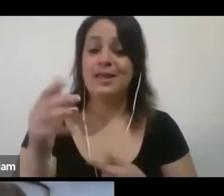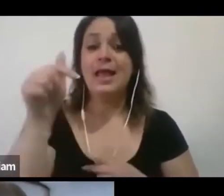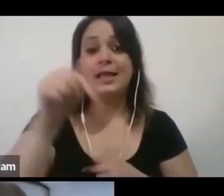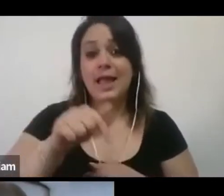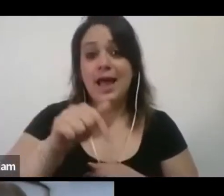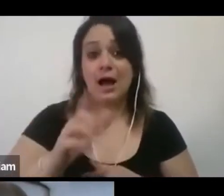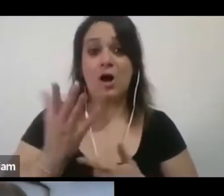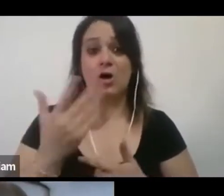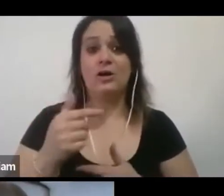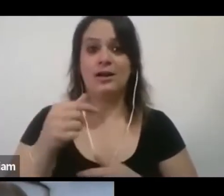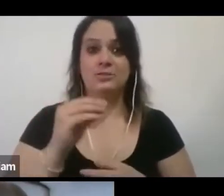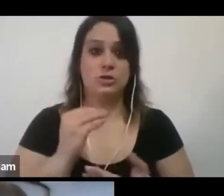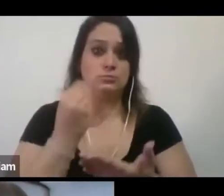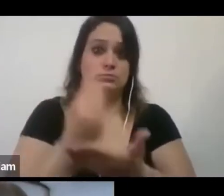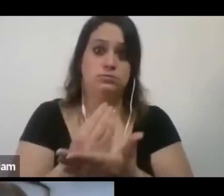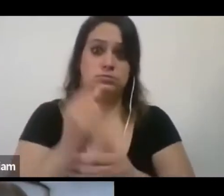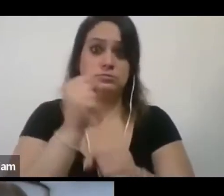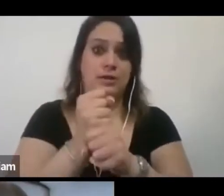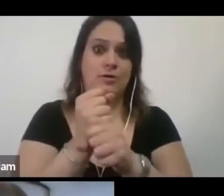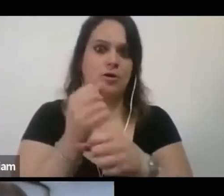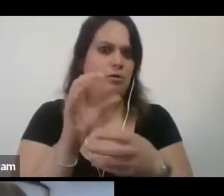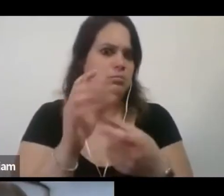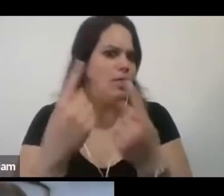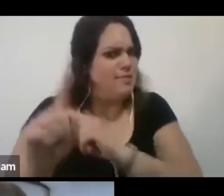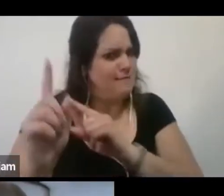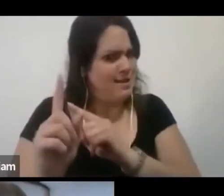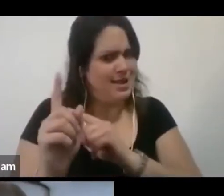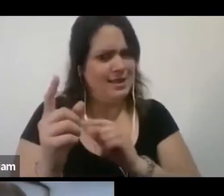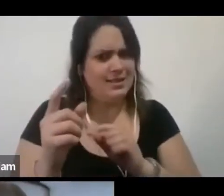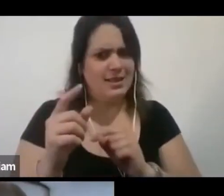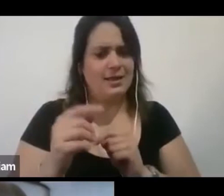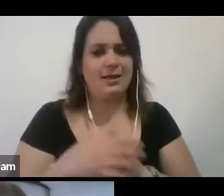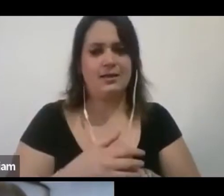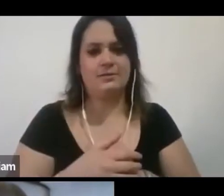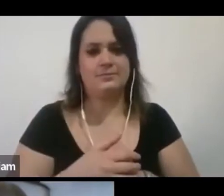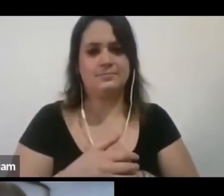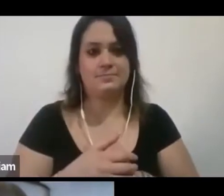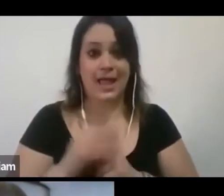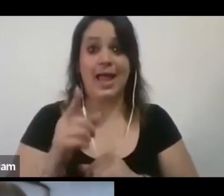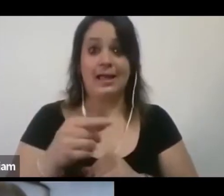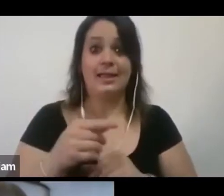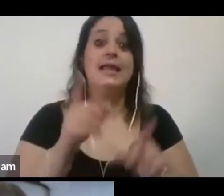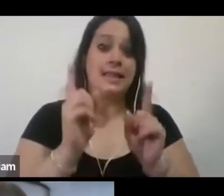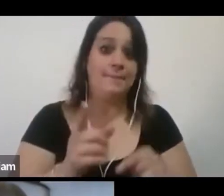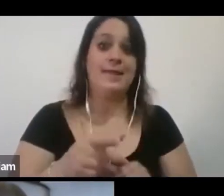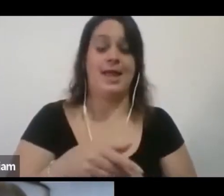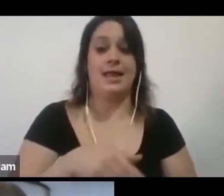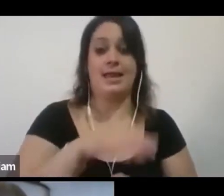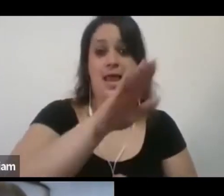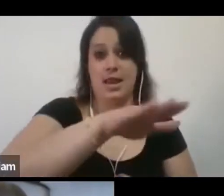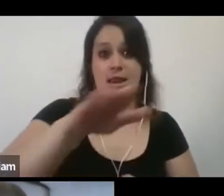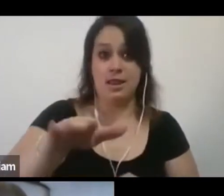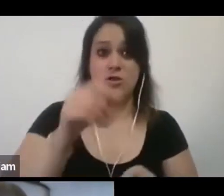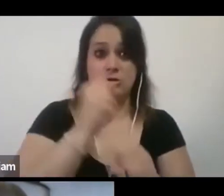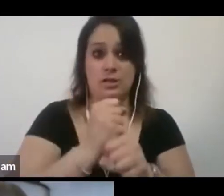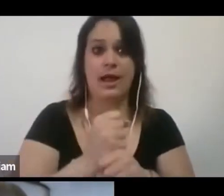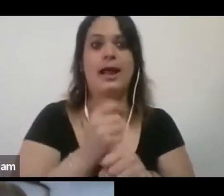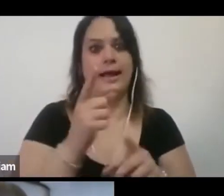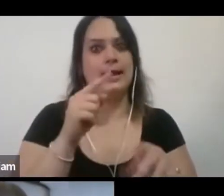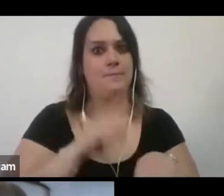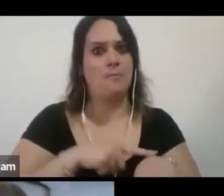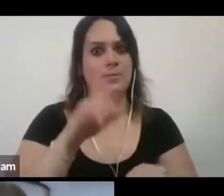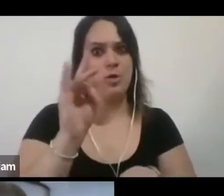espacio totalmente diferente, en un espacio donde se trabaja con los chicos y las situaciones vulnerables, pero